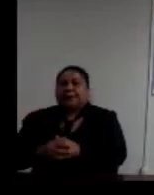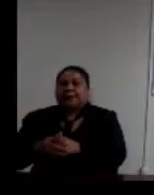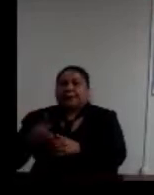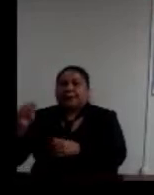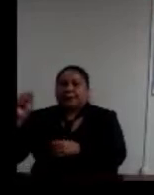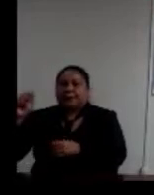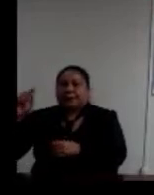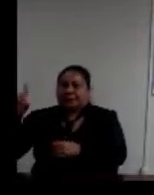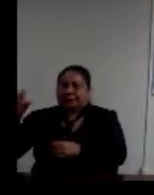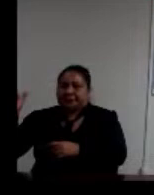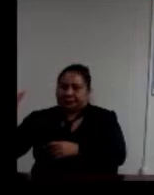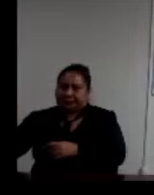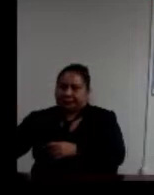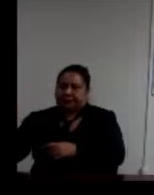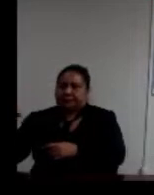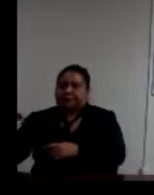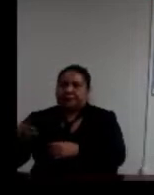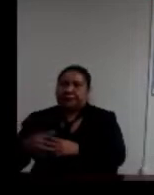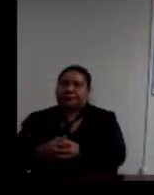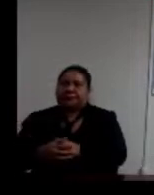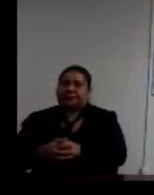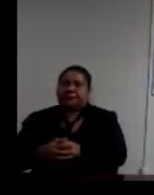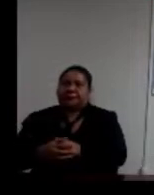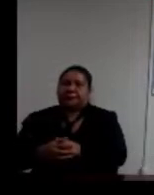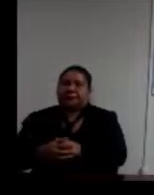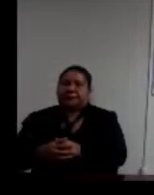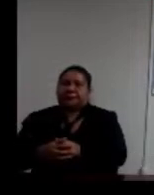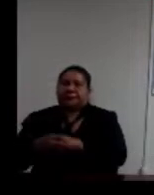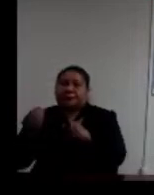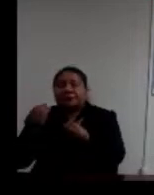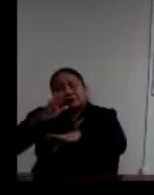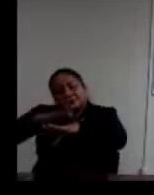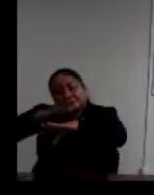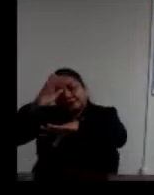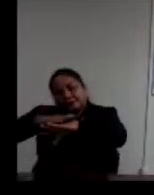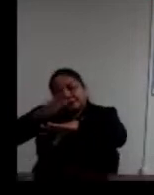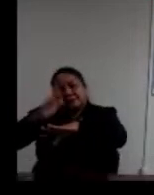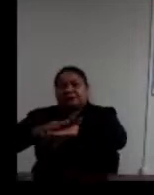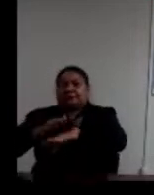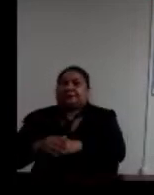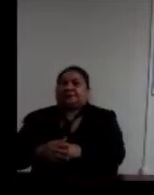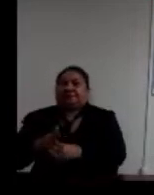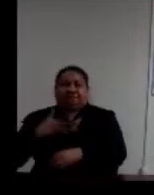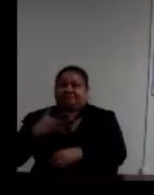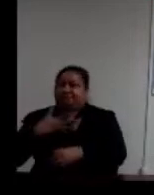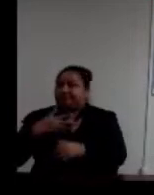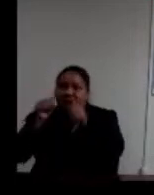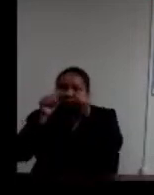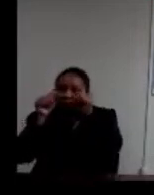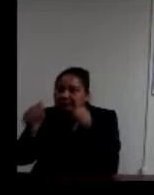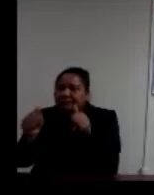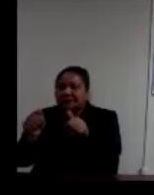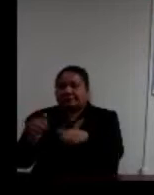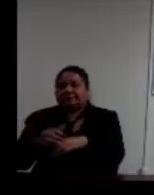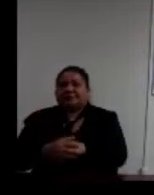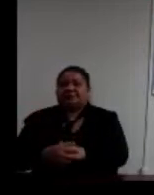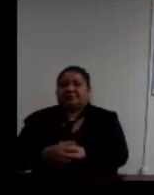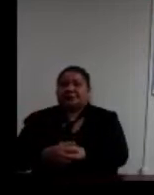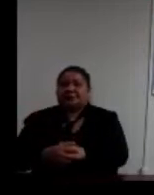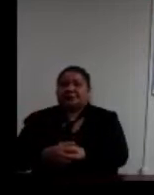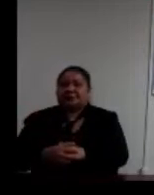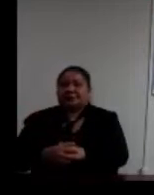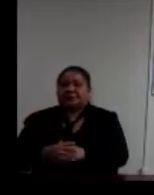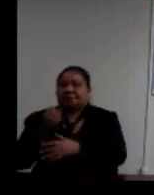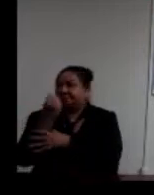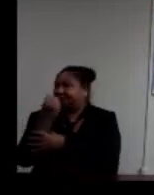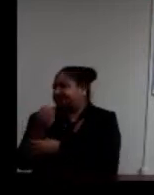esos niños que tienen trastorno por déficit de la atención, pero son mucho más inatentos que el resto de los demás.